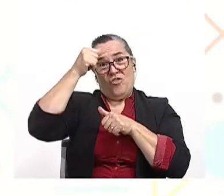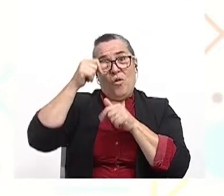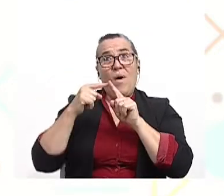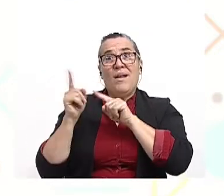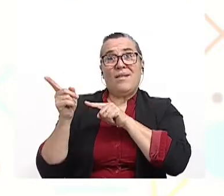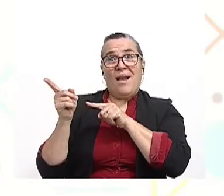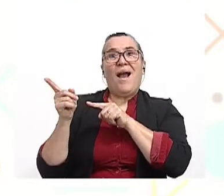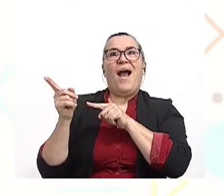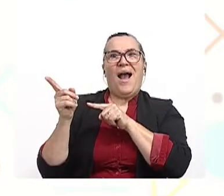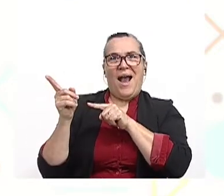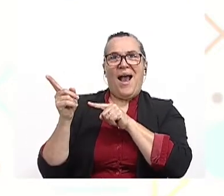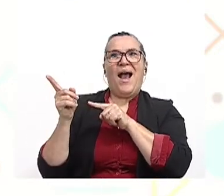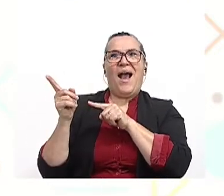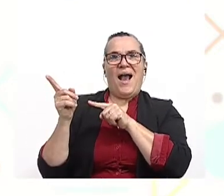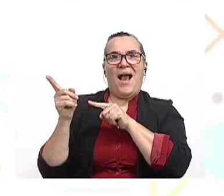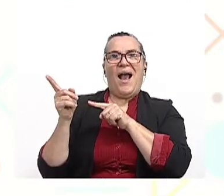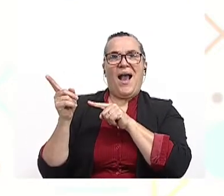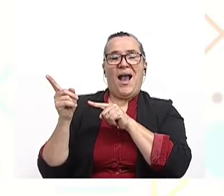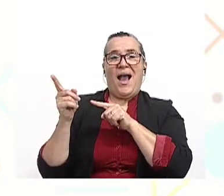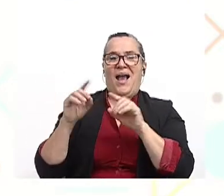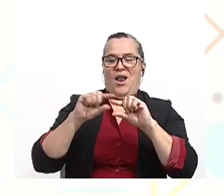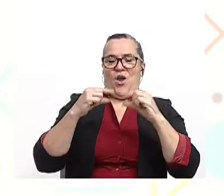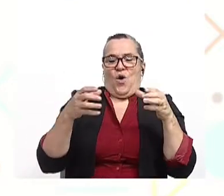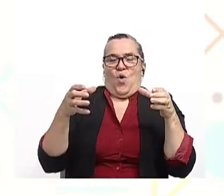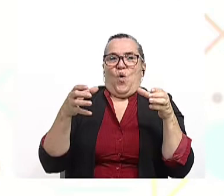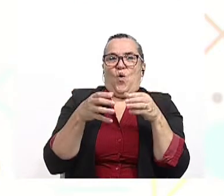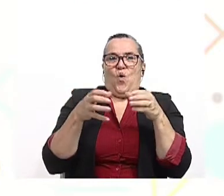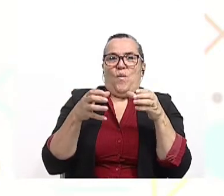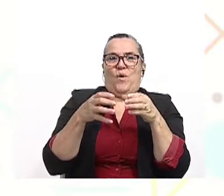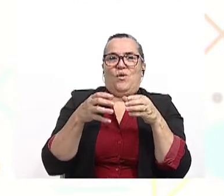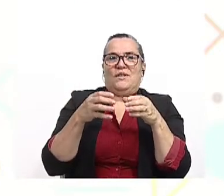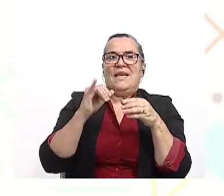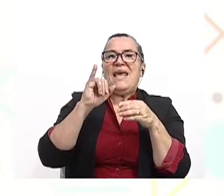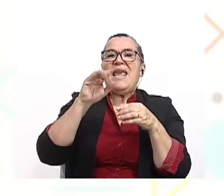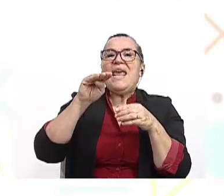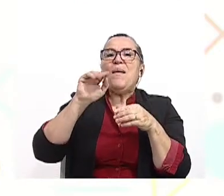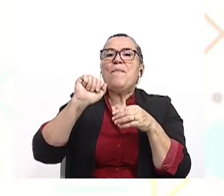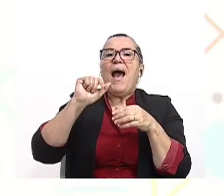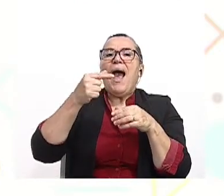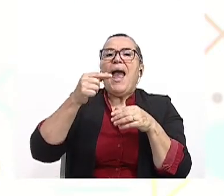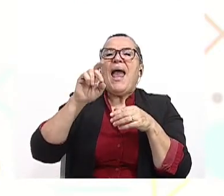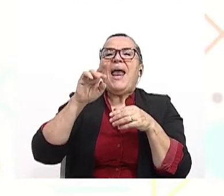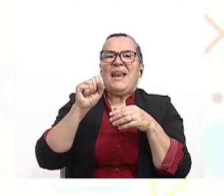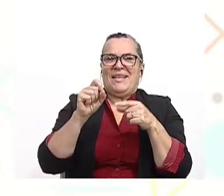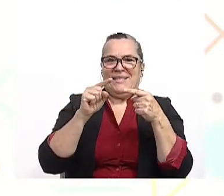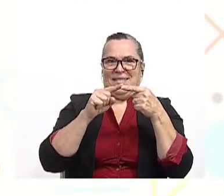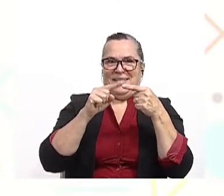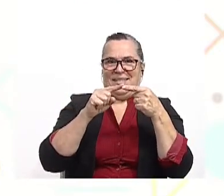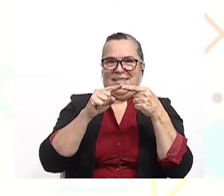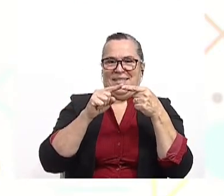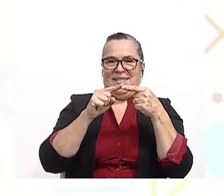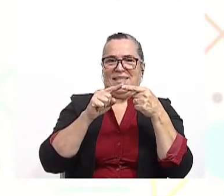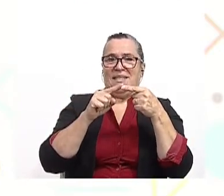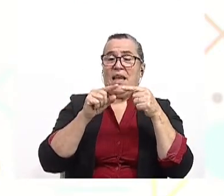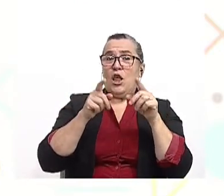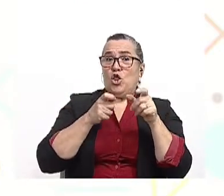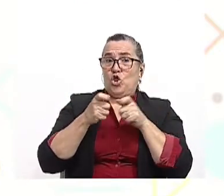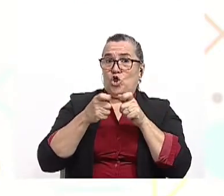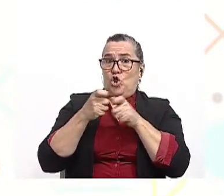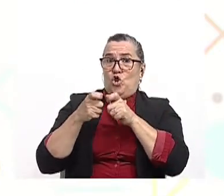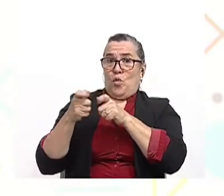Muy bien, el ámbito es el conjunto de las imágenes. ¿Y qué era el dominio? El dominio es el conjunto de